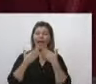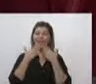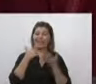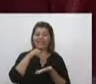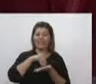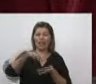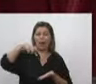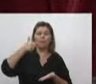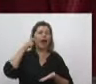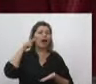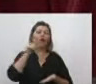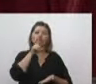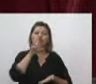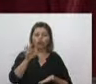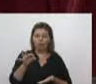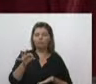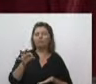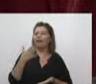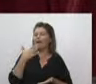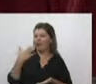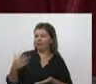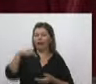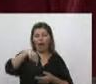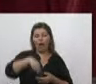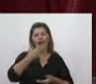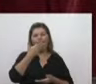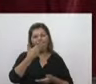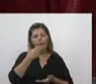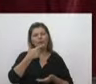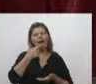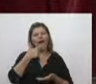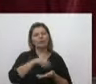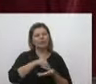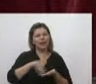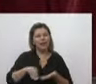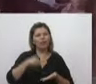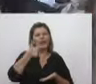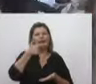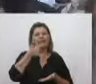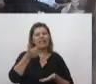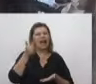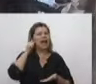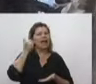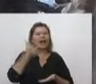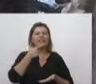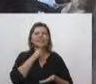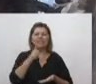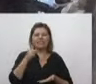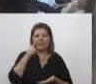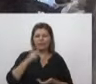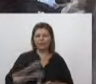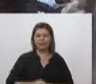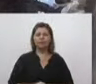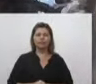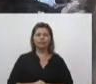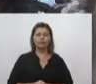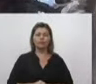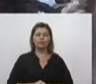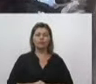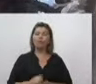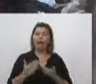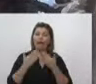media ninguna otra contingencia, el decreto de necesidad de urgencia número 70/23 hoy aquí